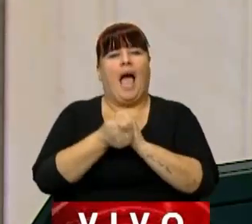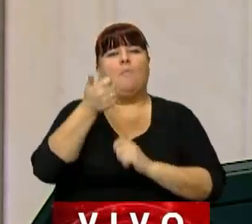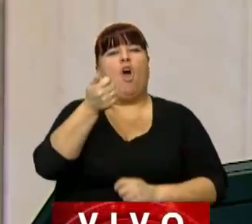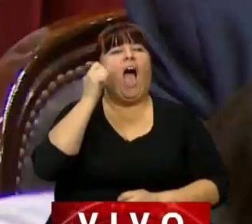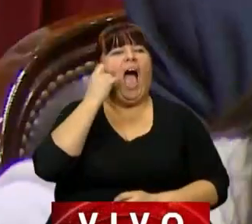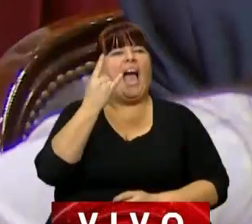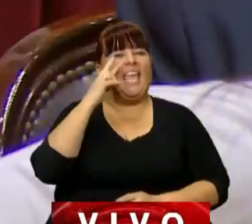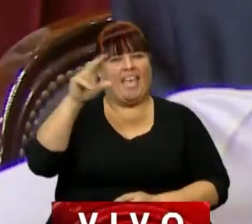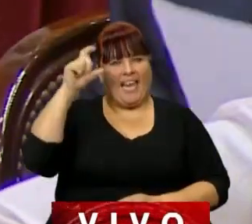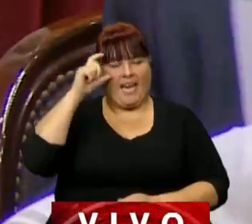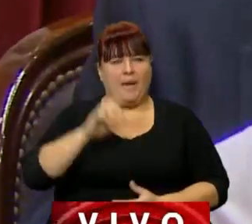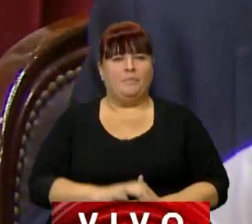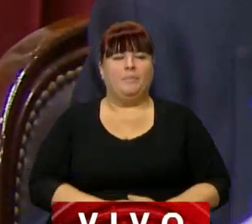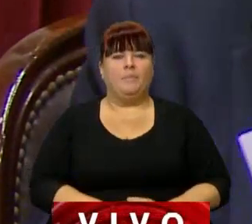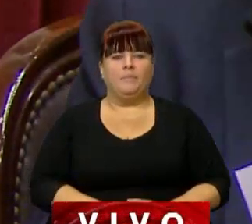Aguirre.